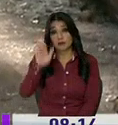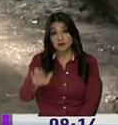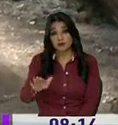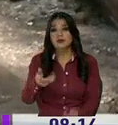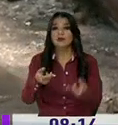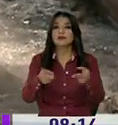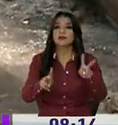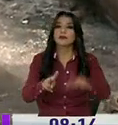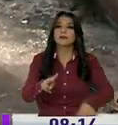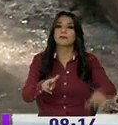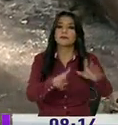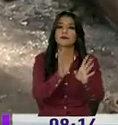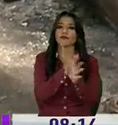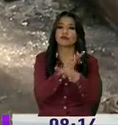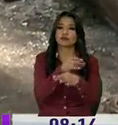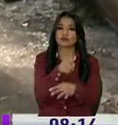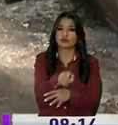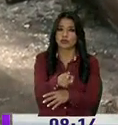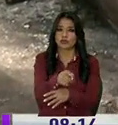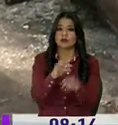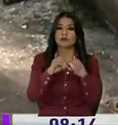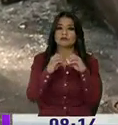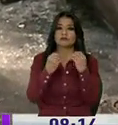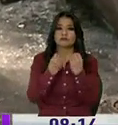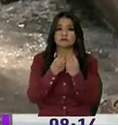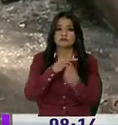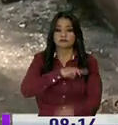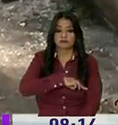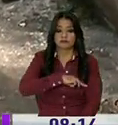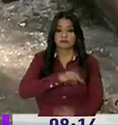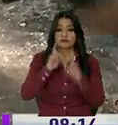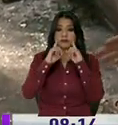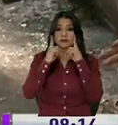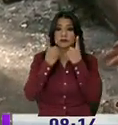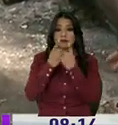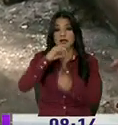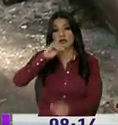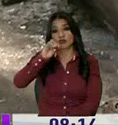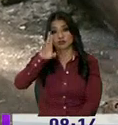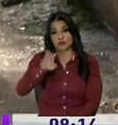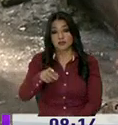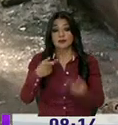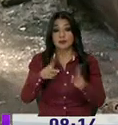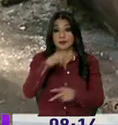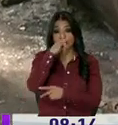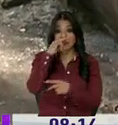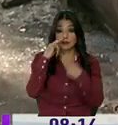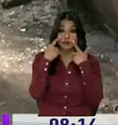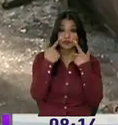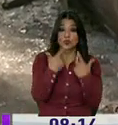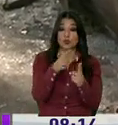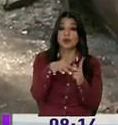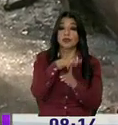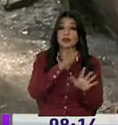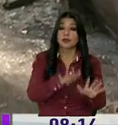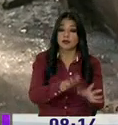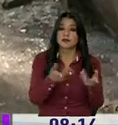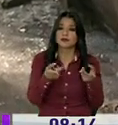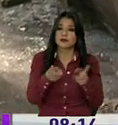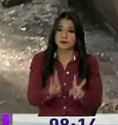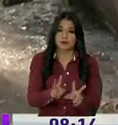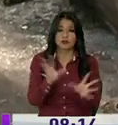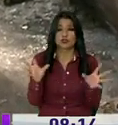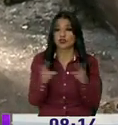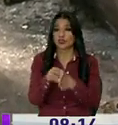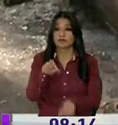también unas instancias del Patronato San José, había una guardería aquí y todo, como ustedes han visto, ha quedado en